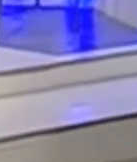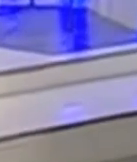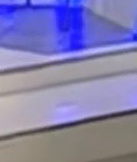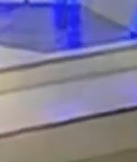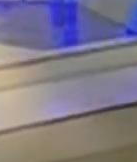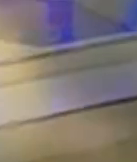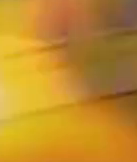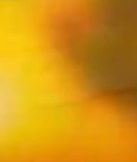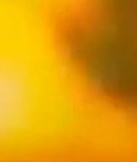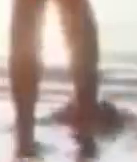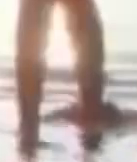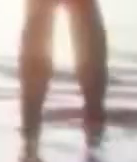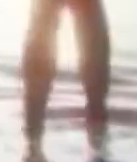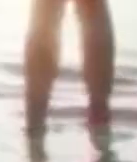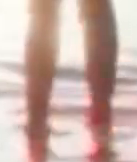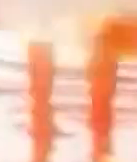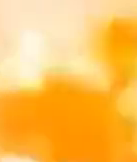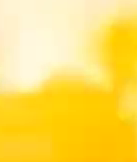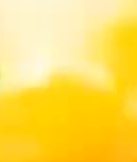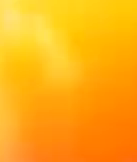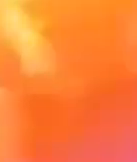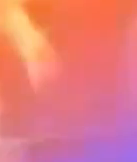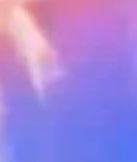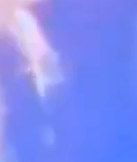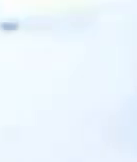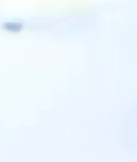reflejo de tus ojos en los míos,